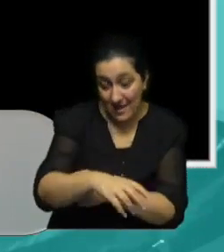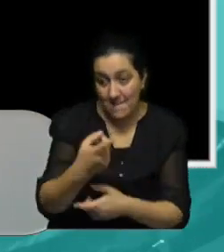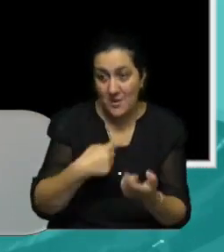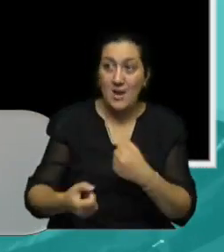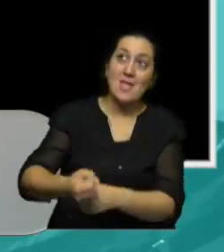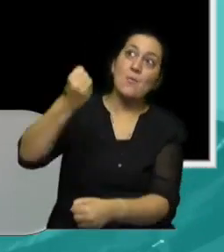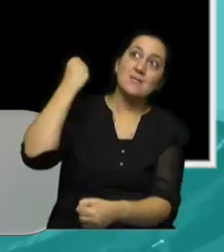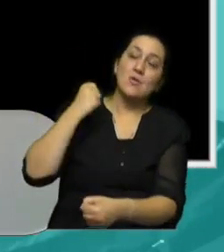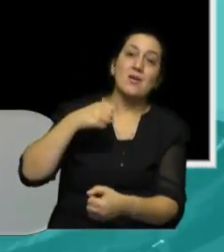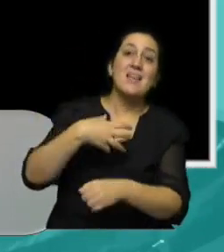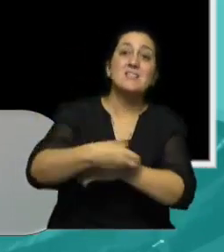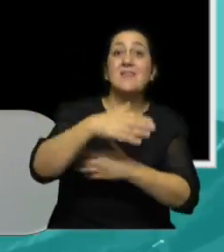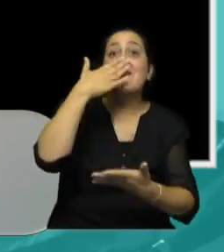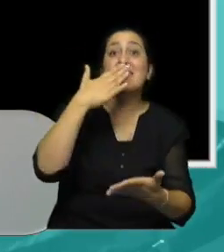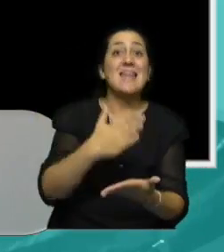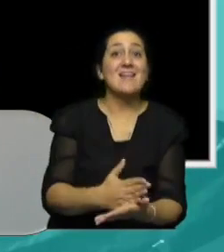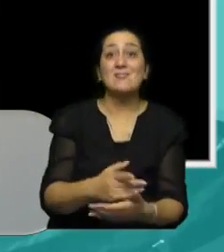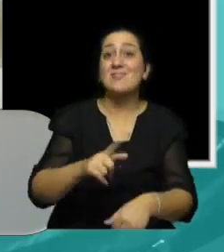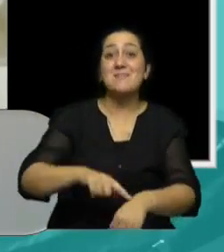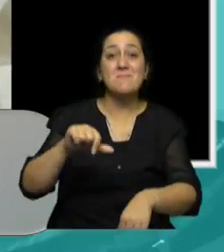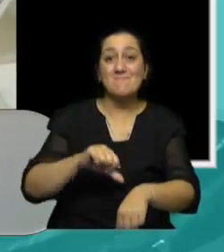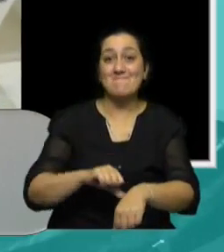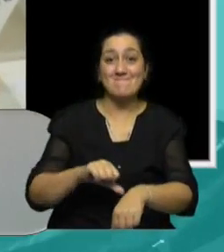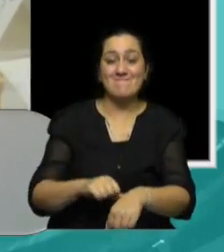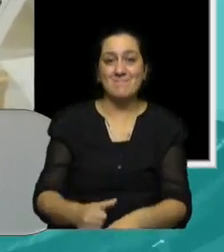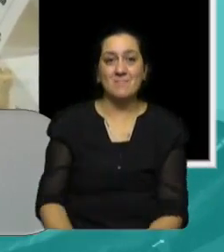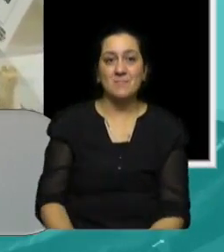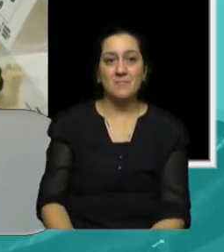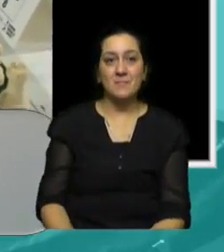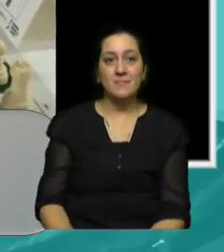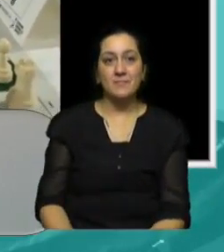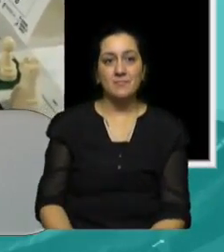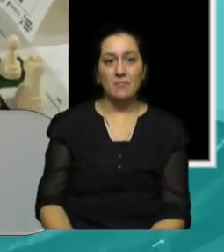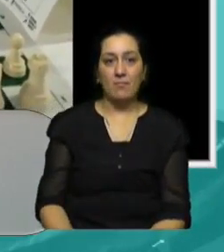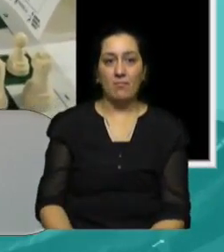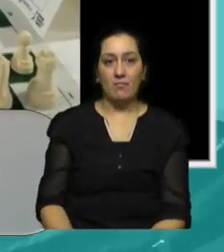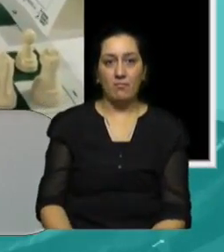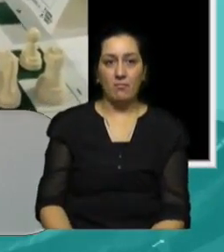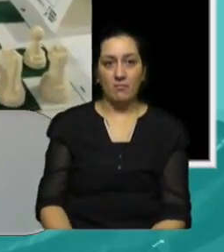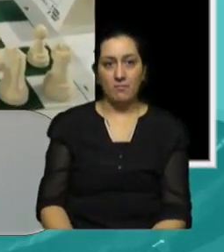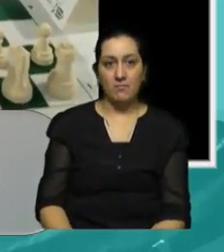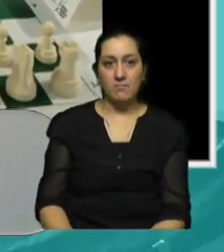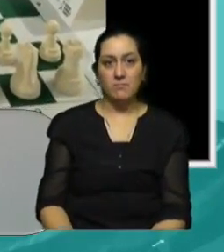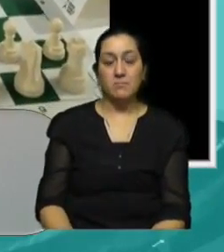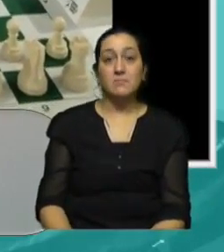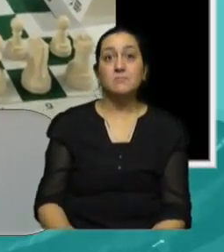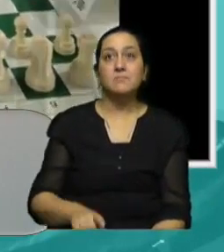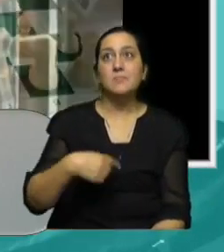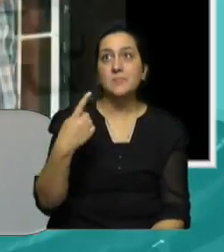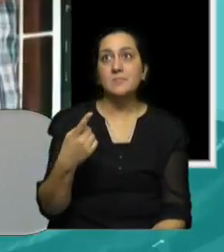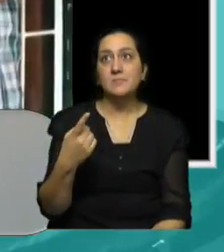pasado clasifiqué a lo último, entonces... No alcanzaron los plazos para eso. Y es una demencia, porque después